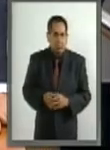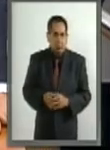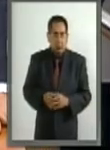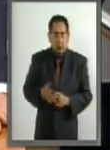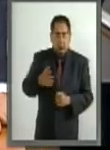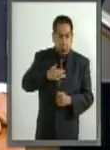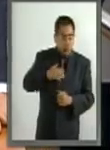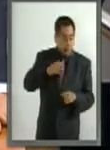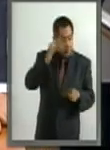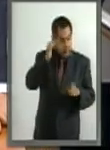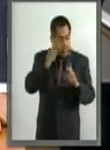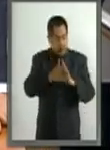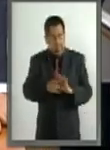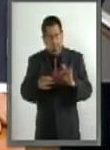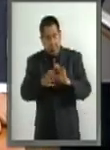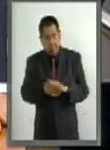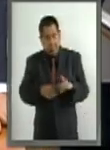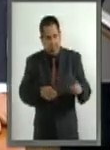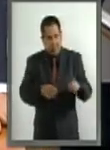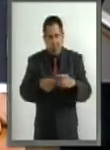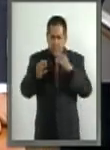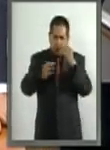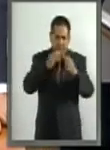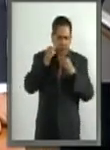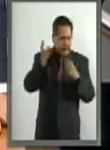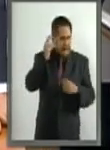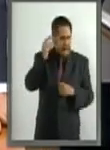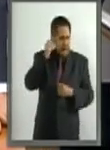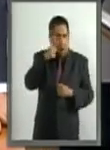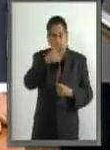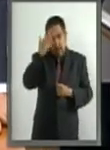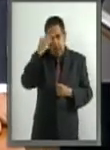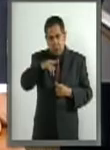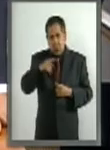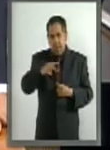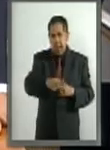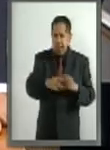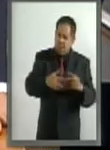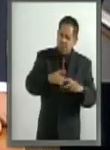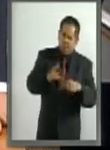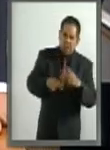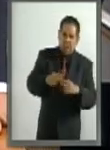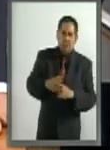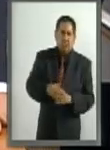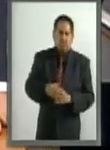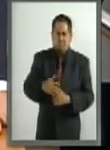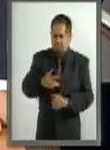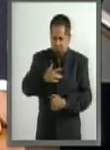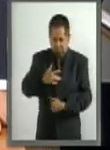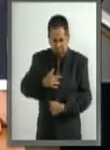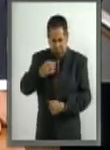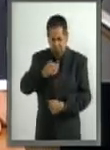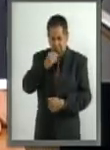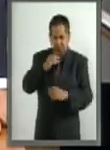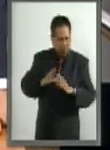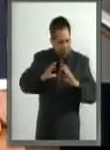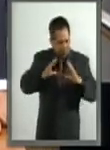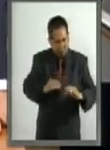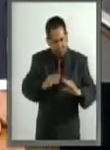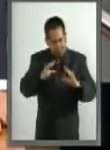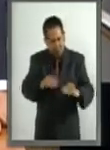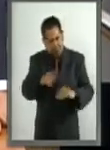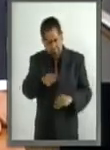Escuchaba la narración en un programa de radio de una señora que con orgullo siempre inculcó a sus